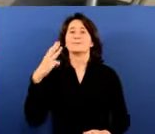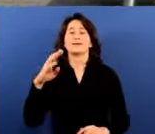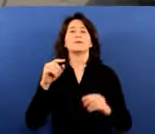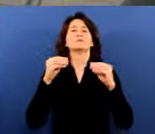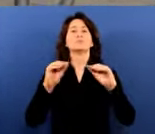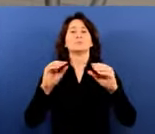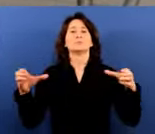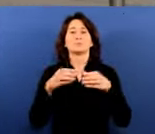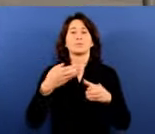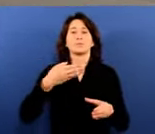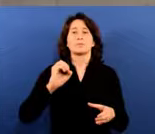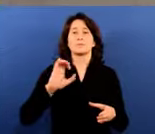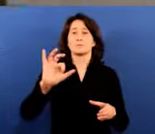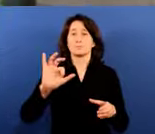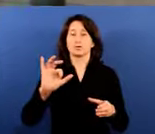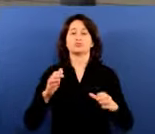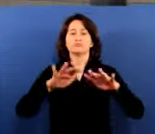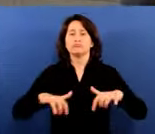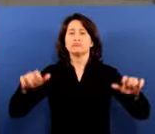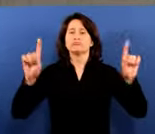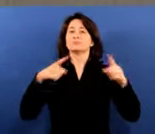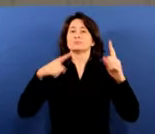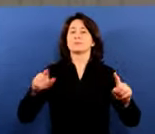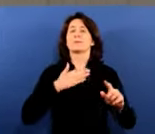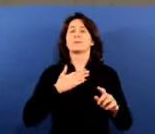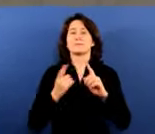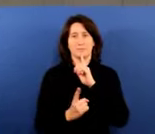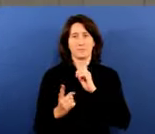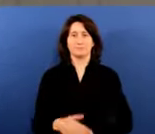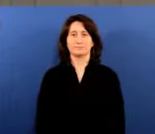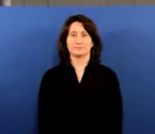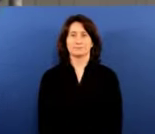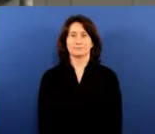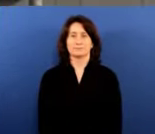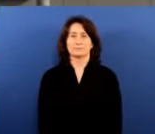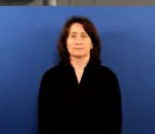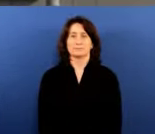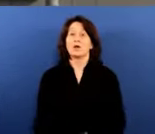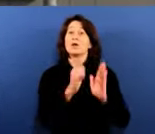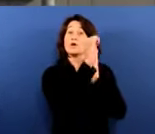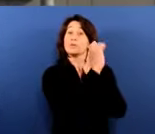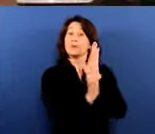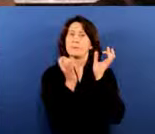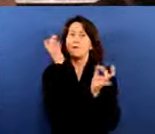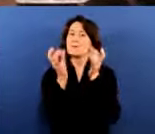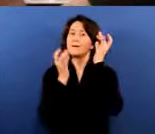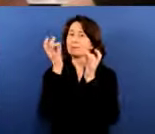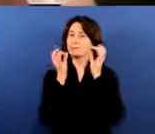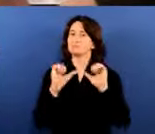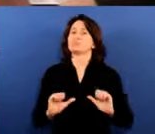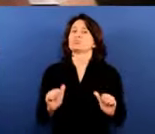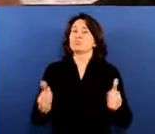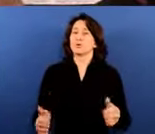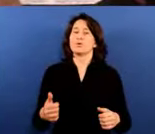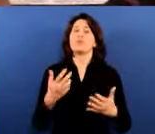Miren Josune Aristondo, acompañado por Ivonne Arambarri, director general de La Voz, y Gunther Neuhold, director artístico de la Orquesta Sinfónica de